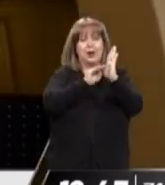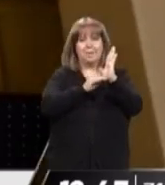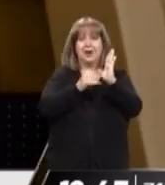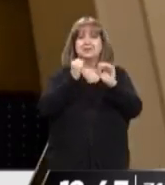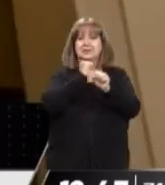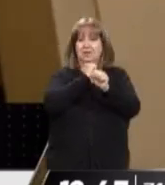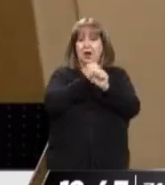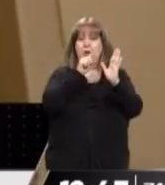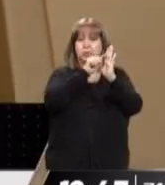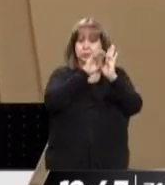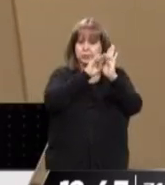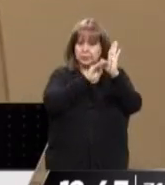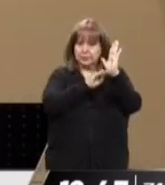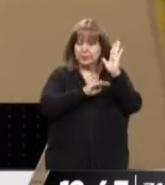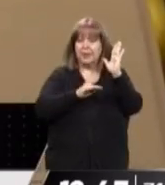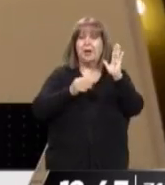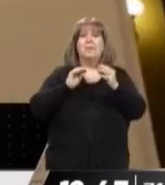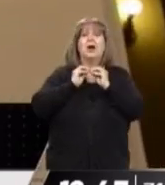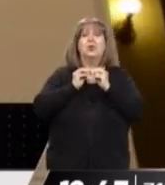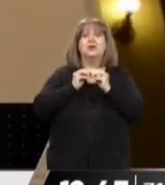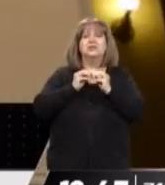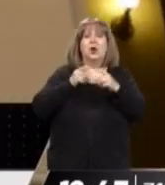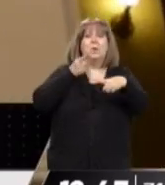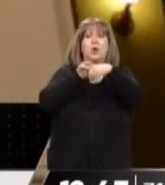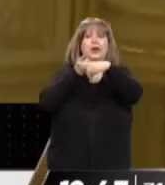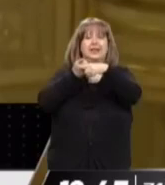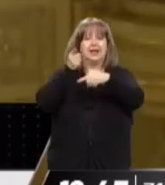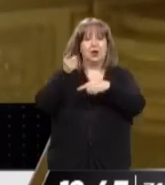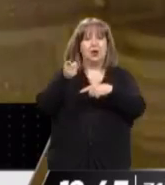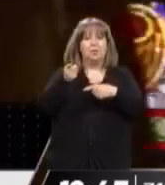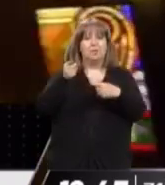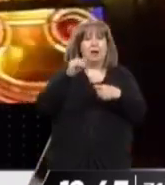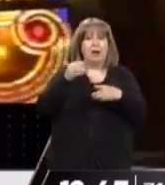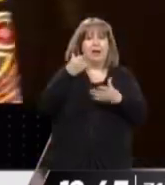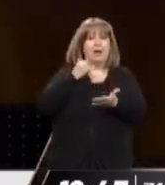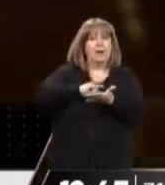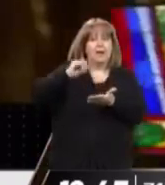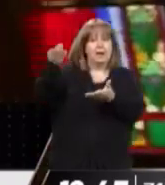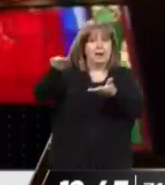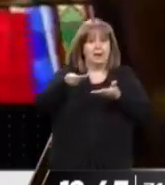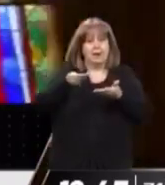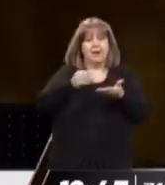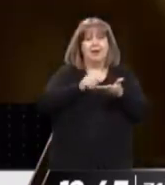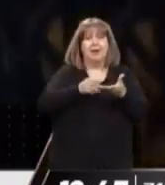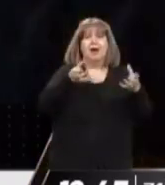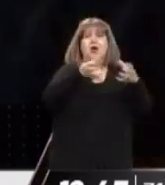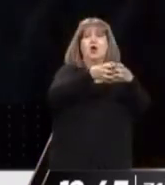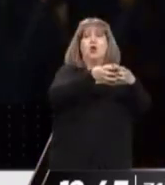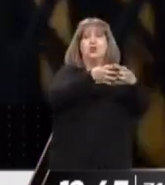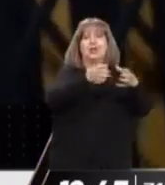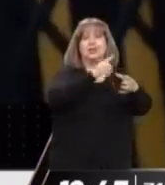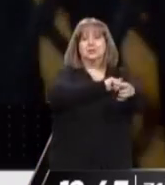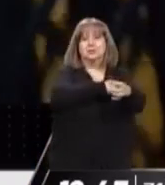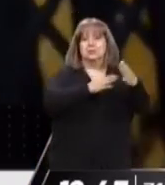trabajo que va a ejecutar esa comisión de juicio político para aprobar las acusaciones presentadas por el gobierno contra los integrantes de la